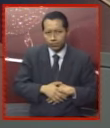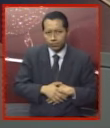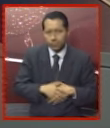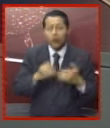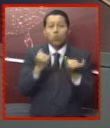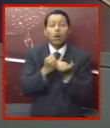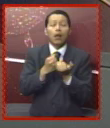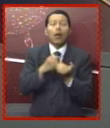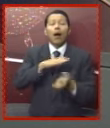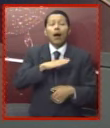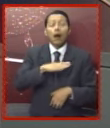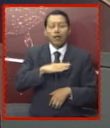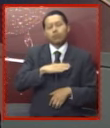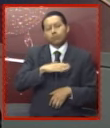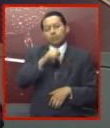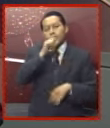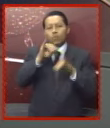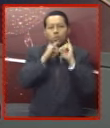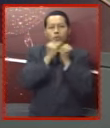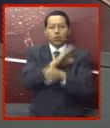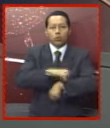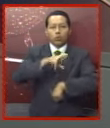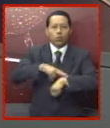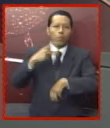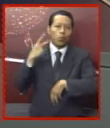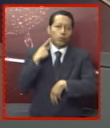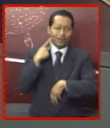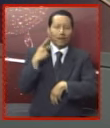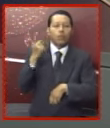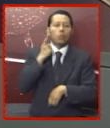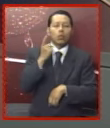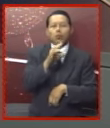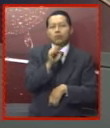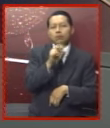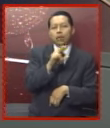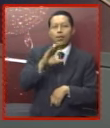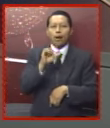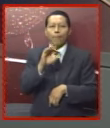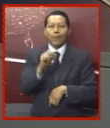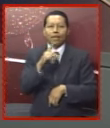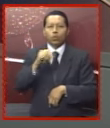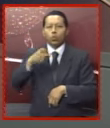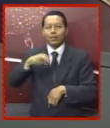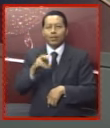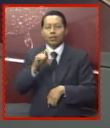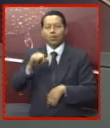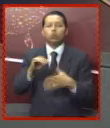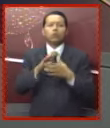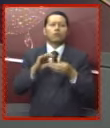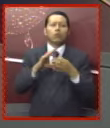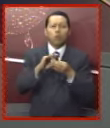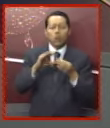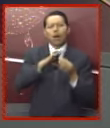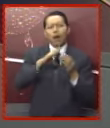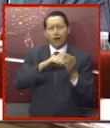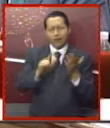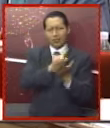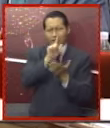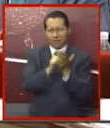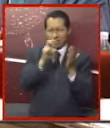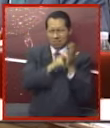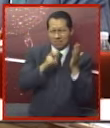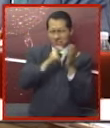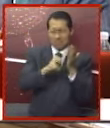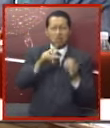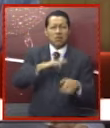de la Junta de Coordinación Política, el diputado César Camacho Quirós, sostuvo que la reforma educativa se aprobó en el Congreso por un amplio